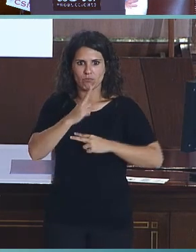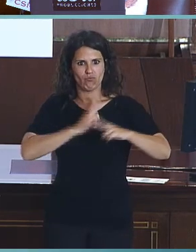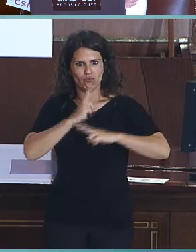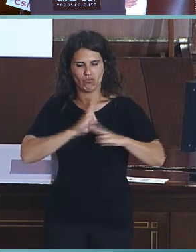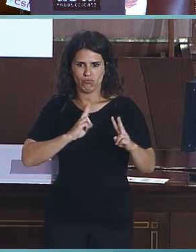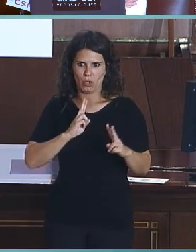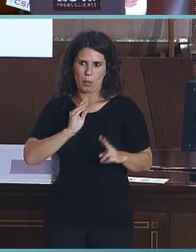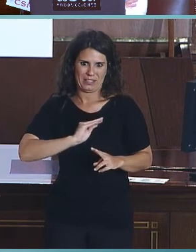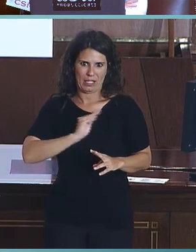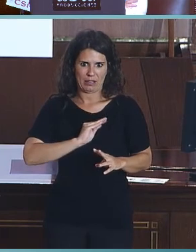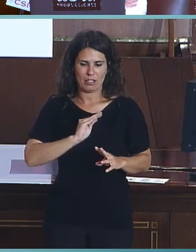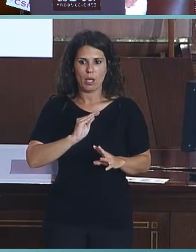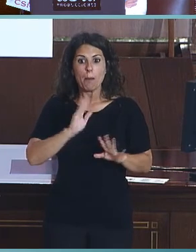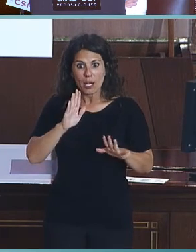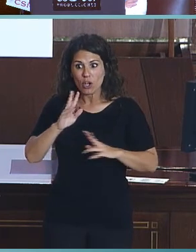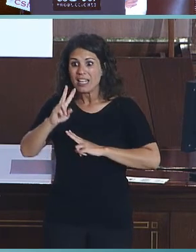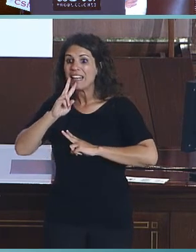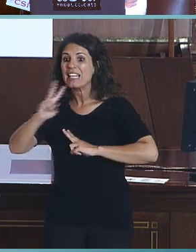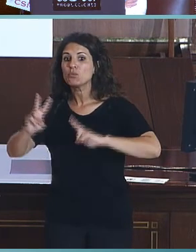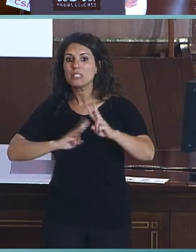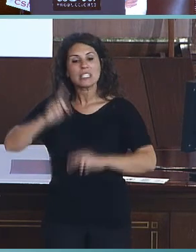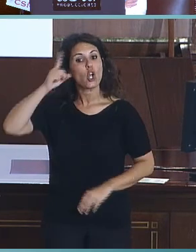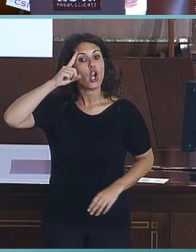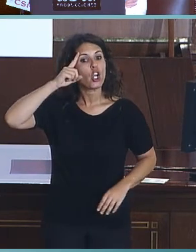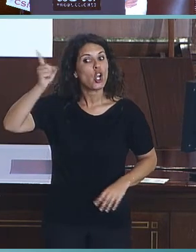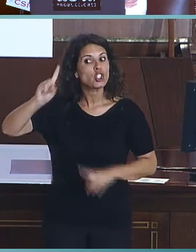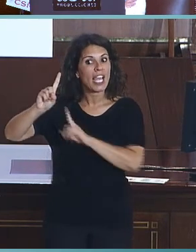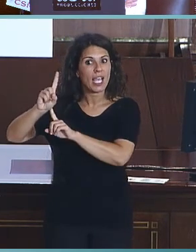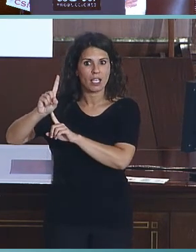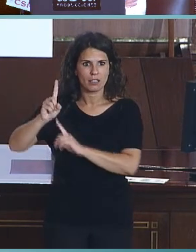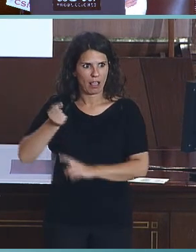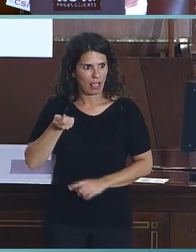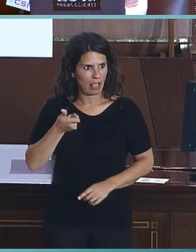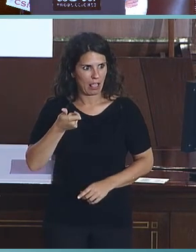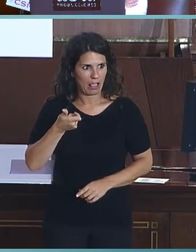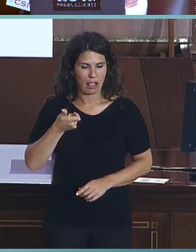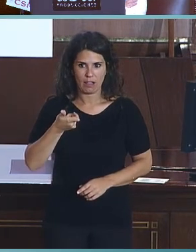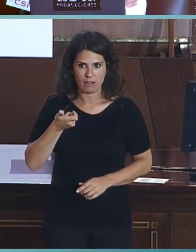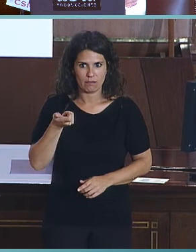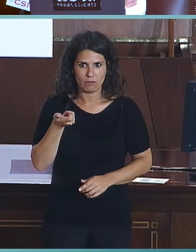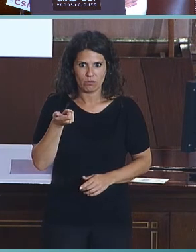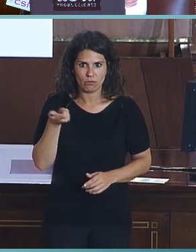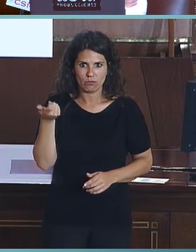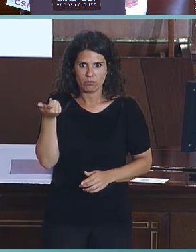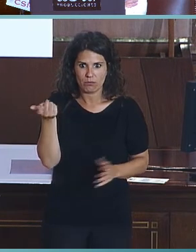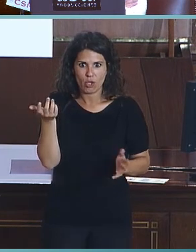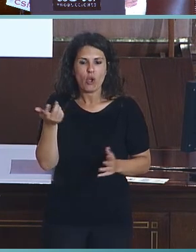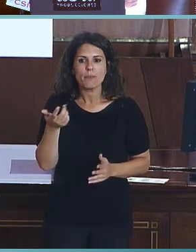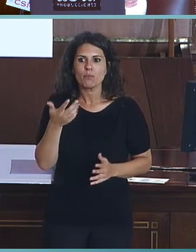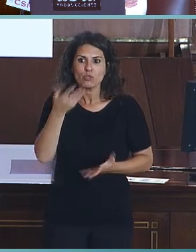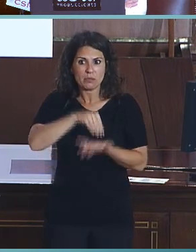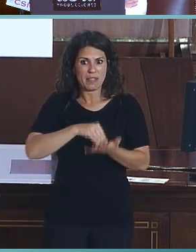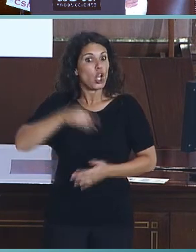mención, pocas respuestas de tipo no sé. Es decir, no funciona la opción no sé como respuesta refugio.